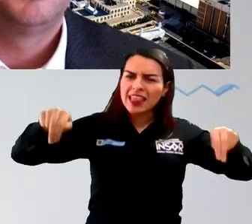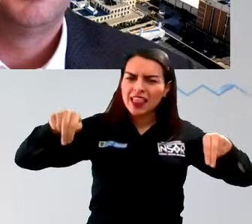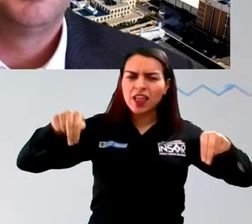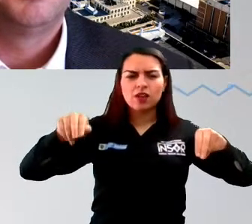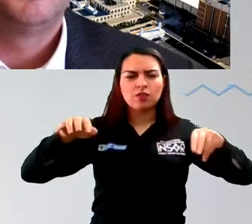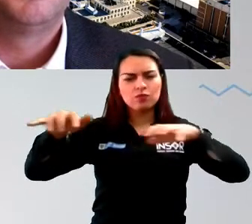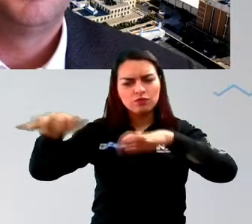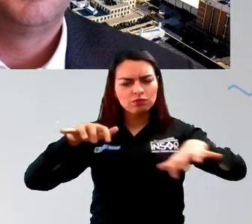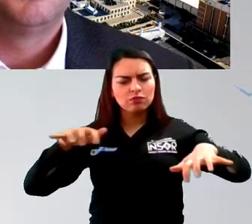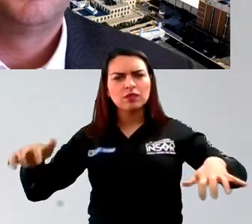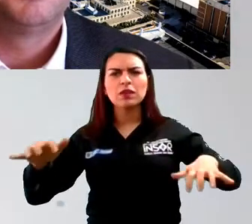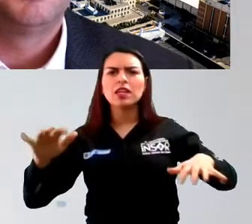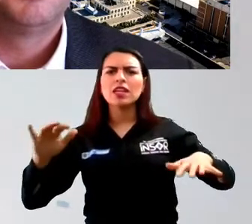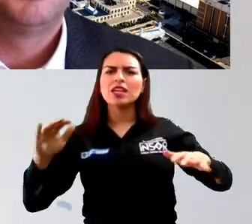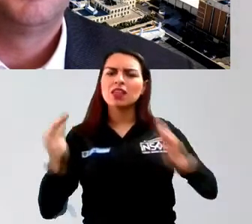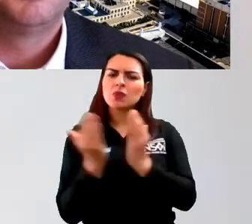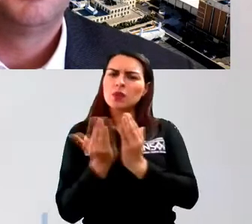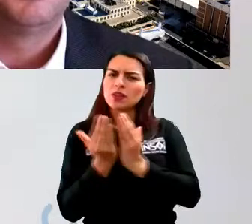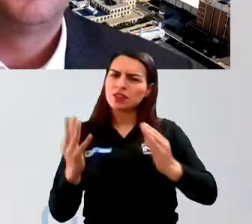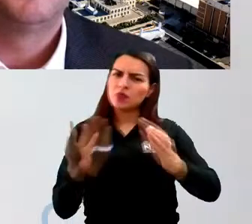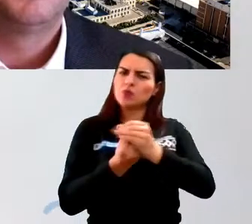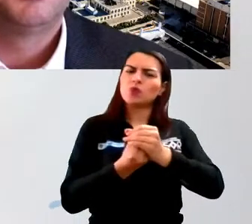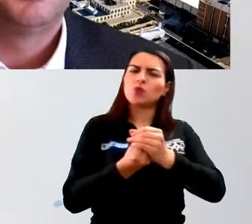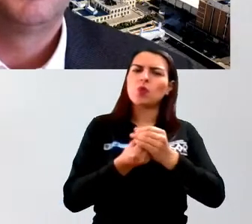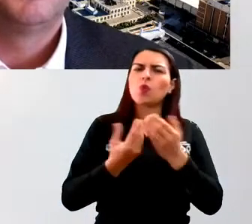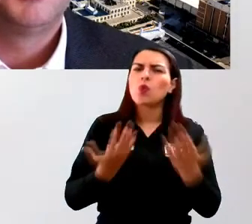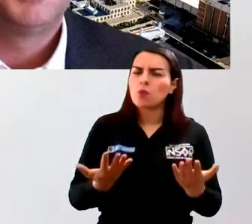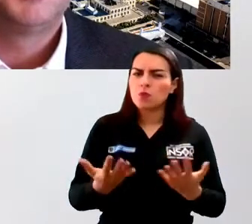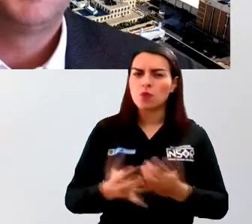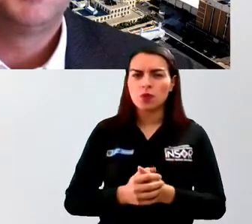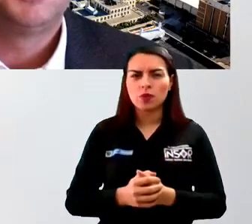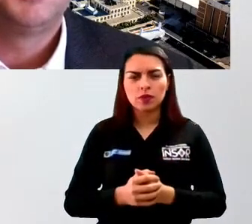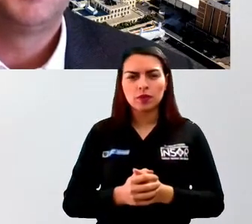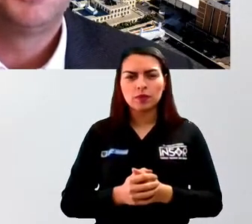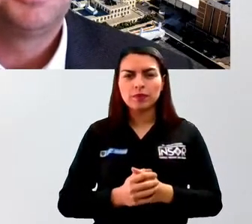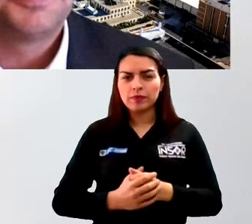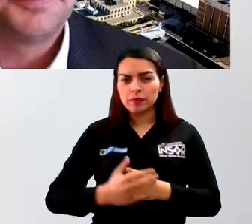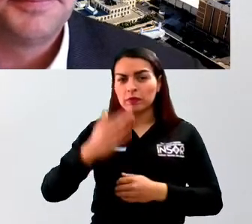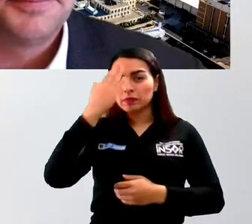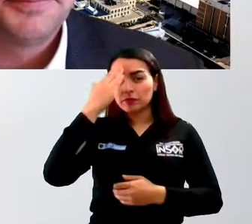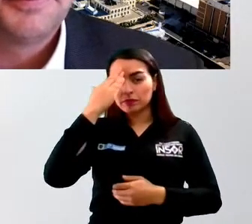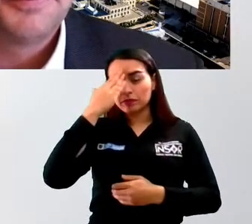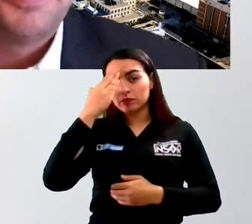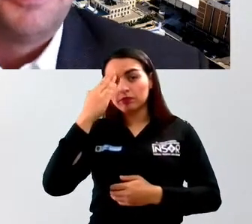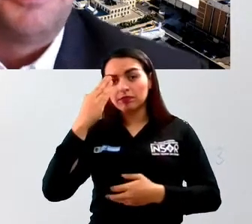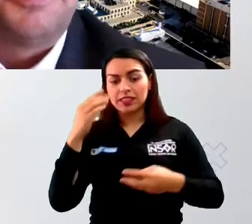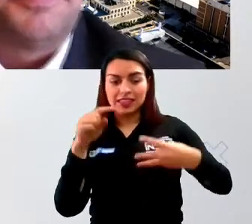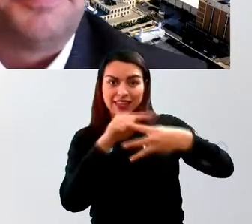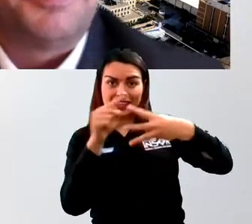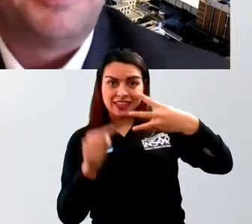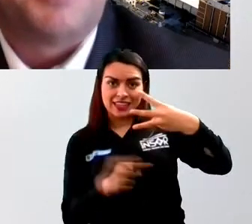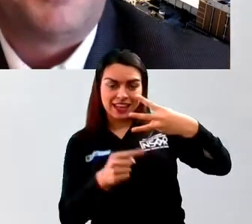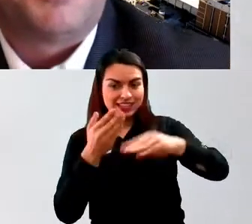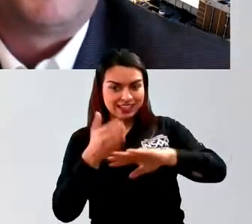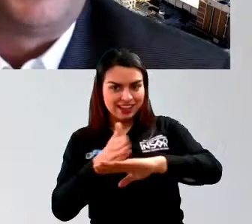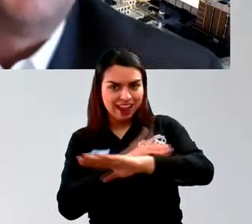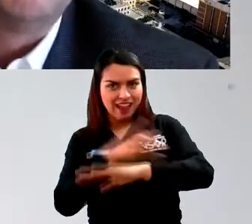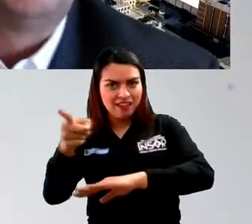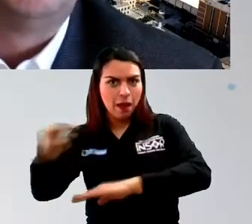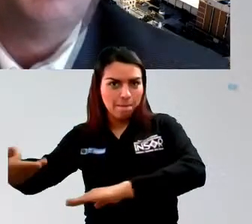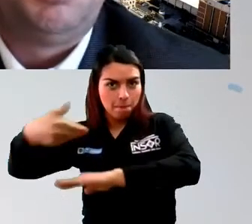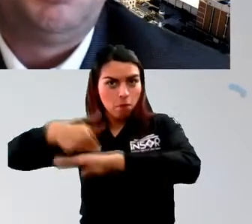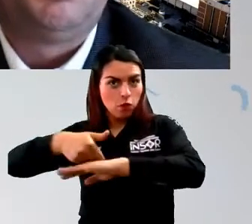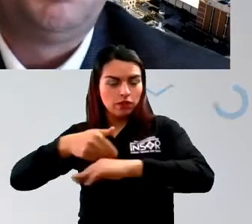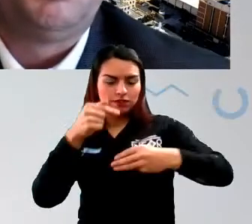educativa? ¿Qué podemos nosotros, además de, digamos, las tres dimensiones que usted nos propone,